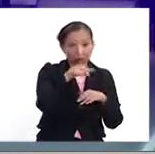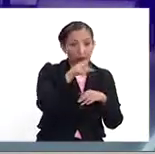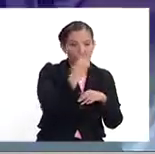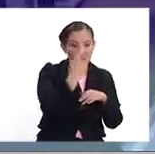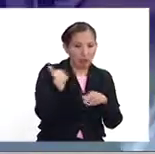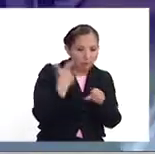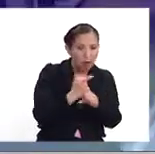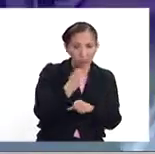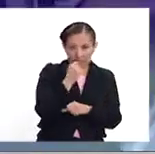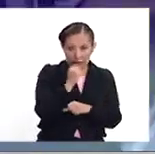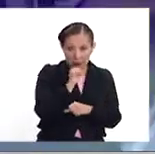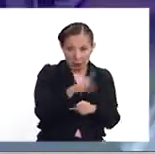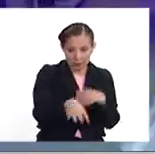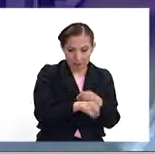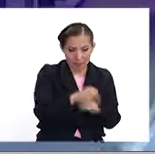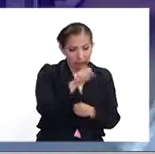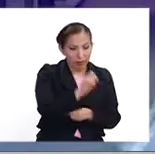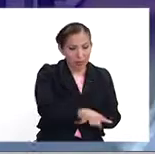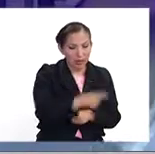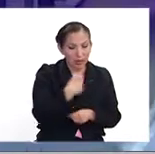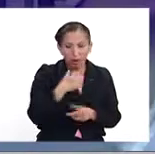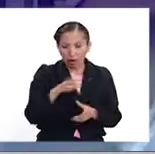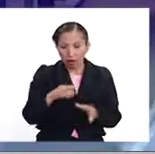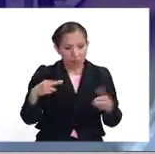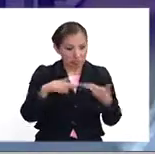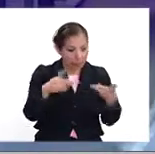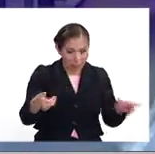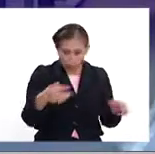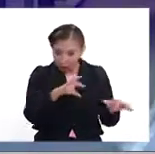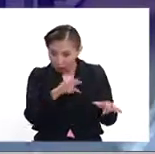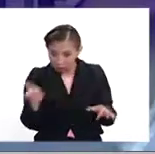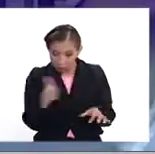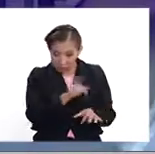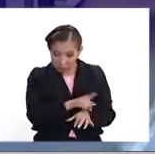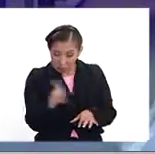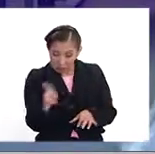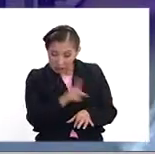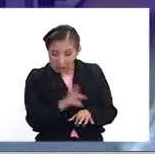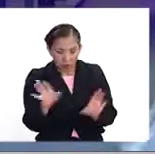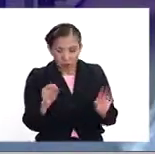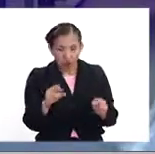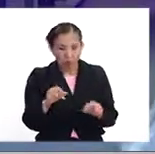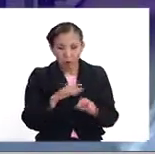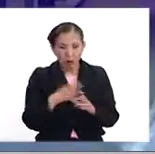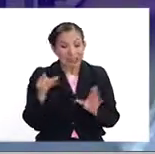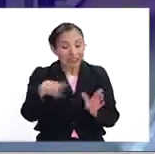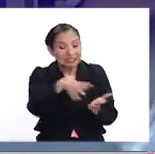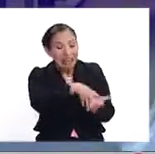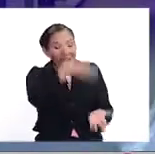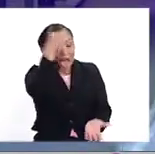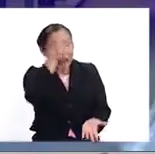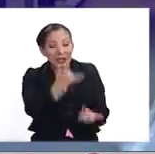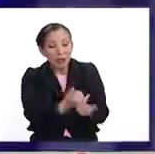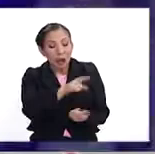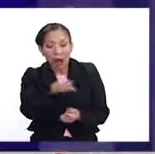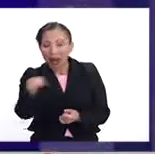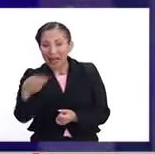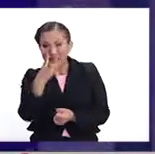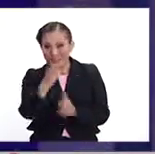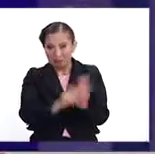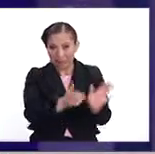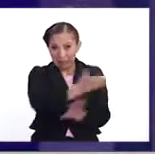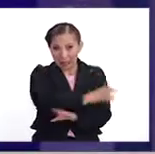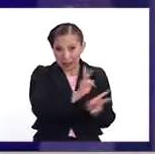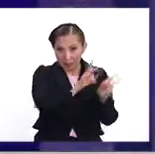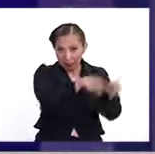un policía. Hasta ahora no hay conexión, la única conexión es que es una imitación de lo que sucedió hace menos de 3 meses